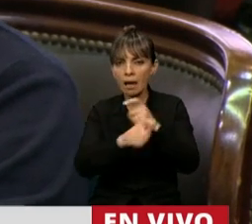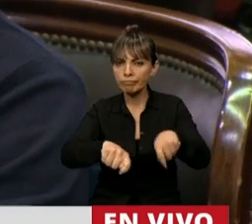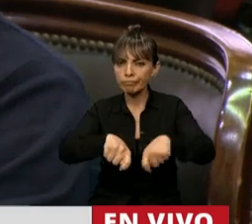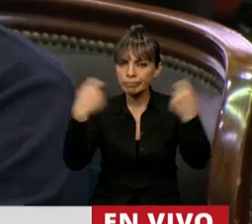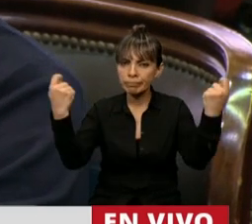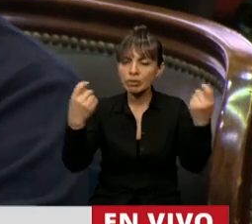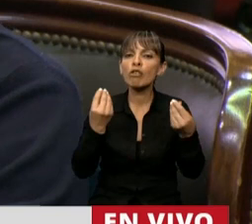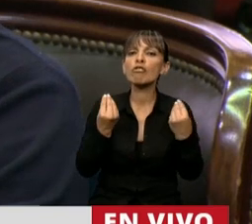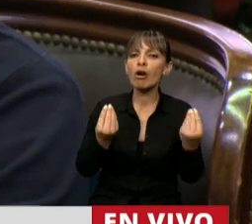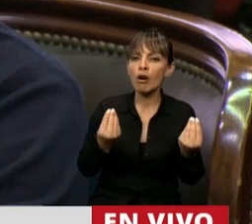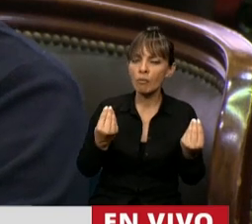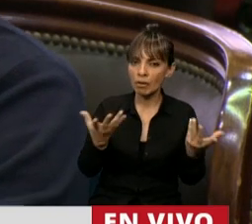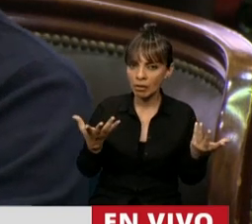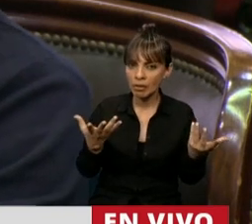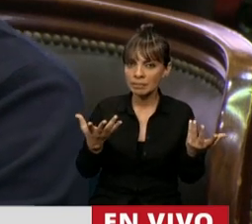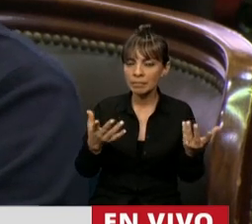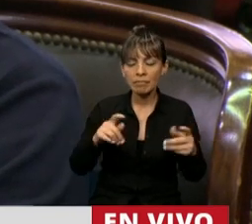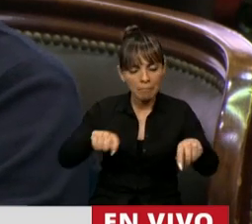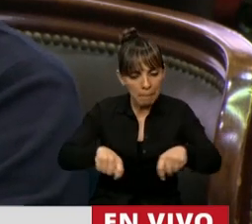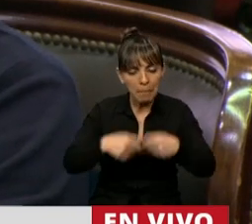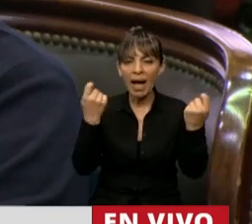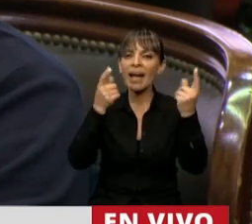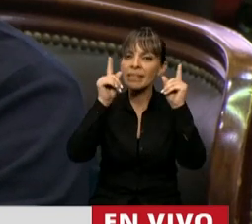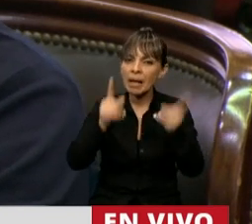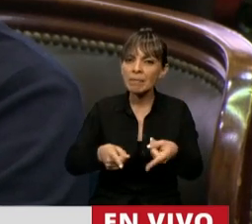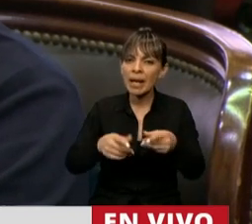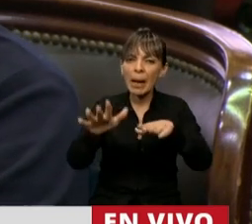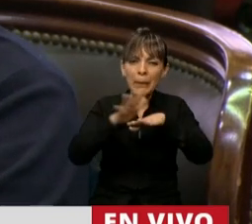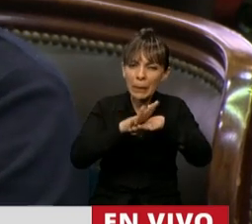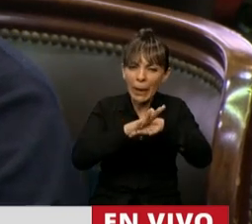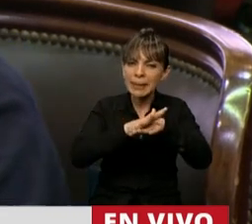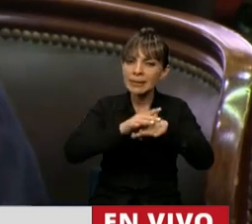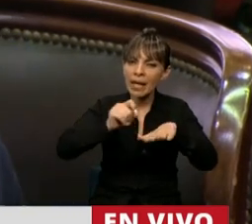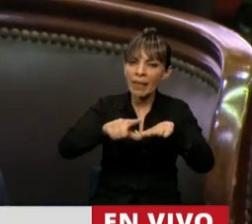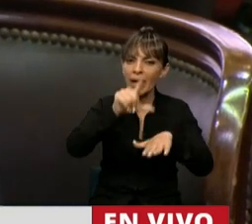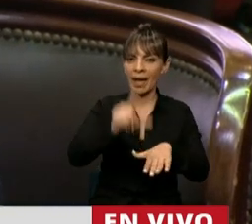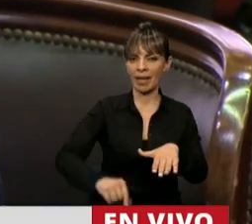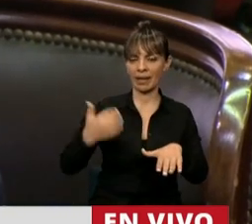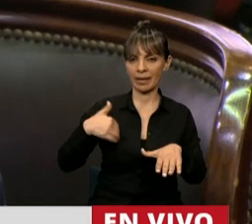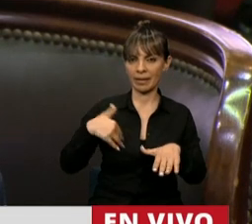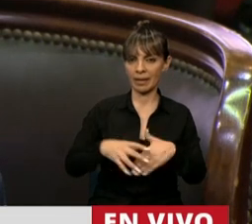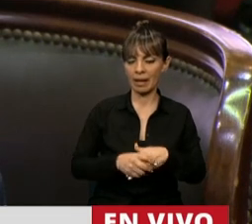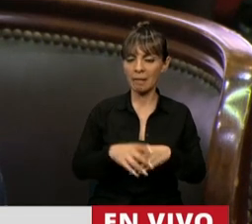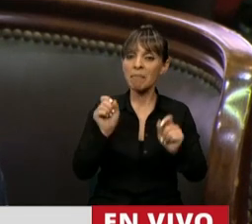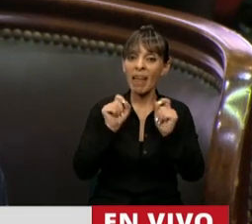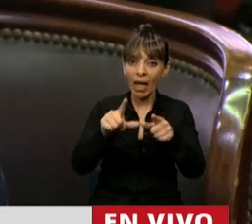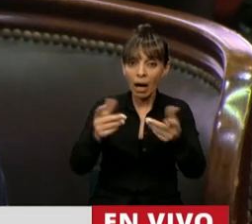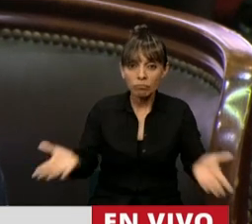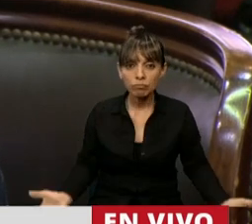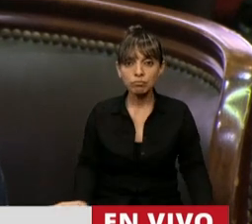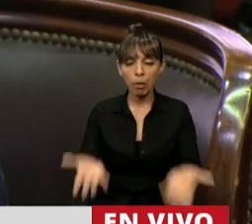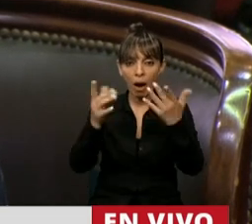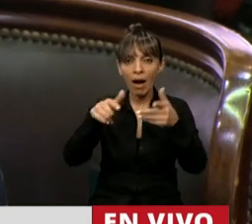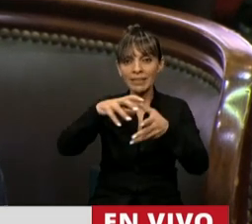manera cambiamos, en definitiva, la matriz de una buena vez por todas de nuestro país y que potencie a este